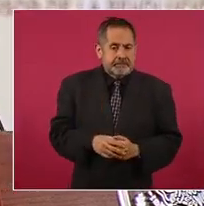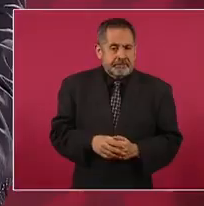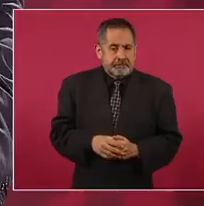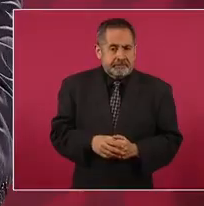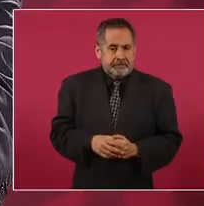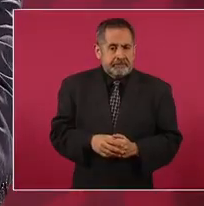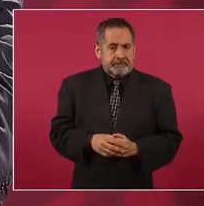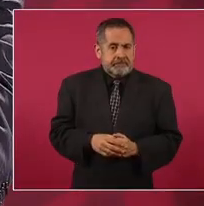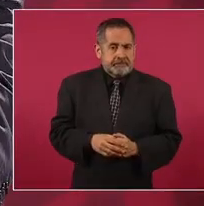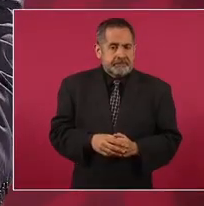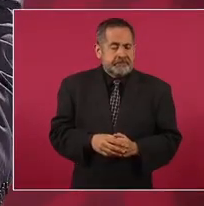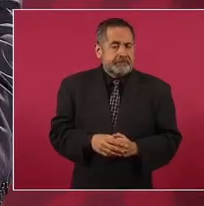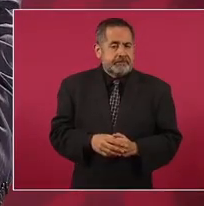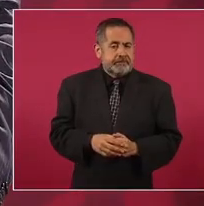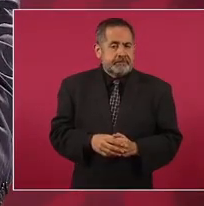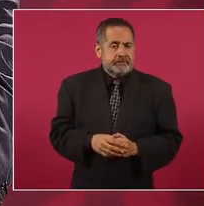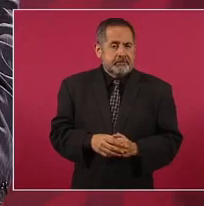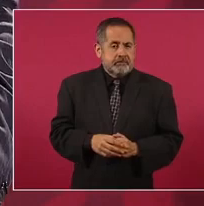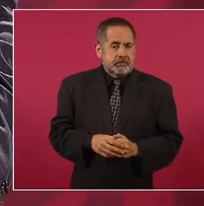de